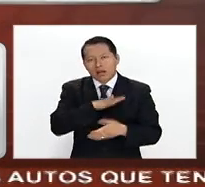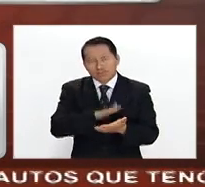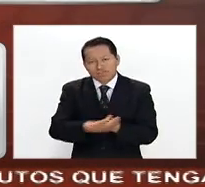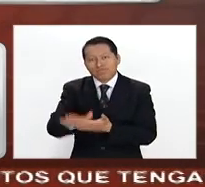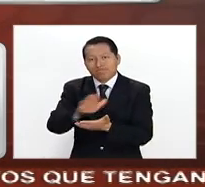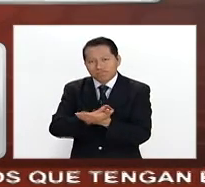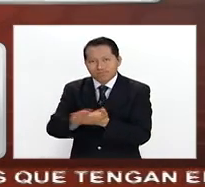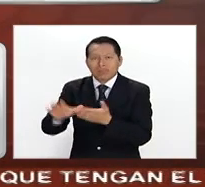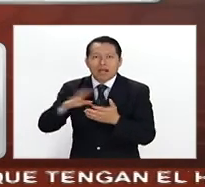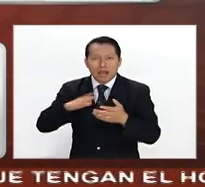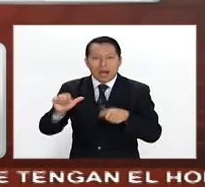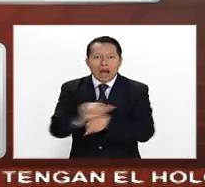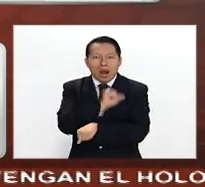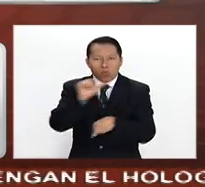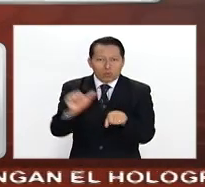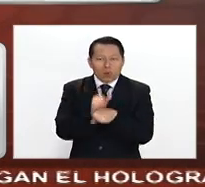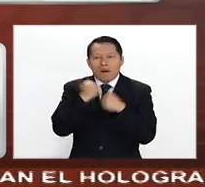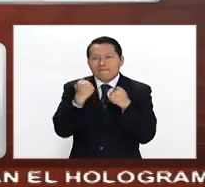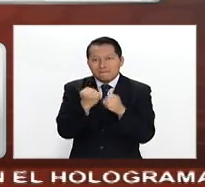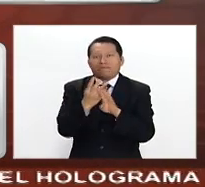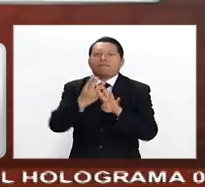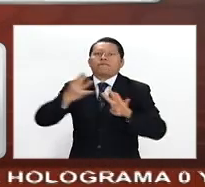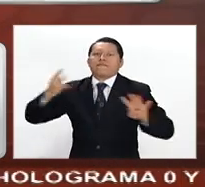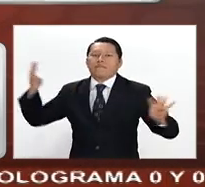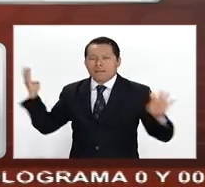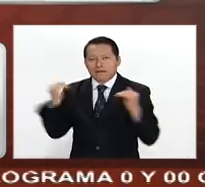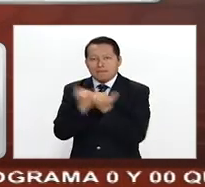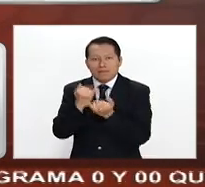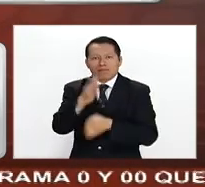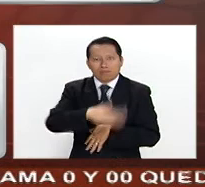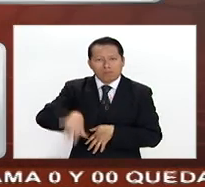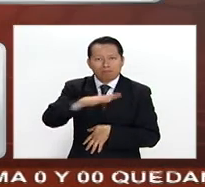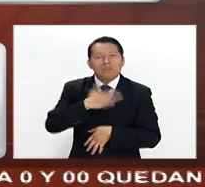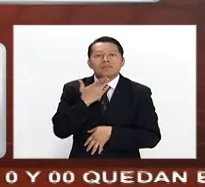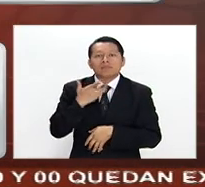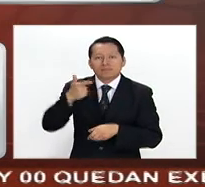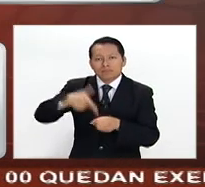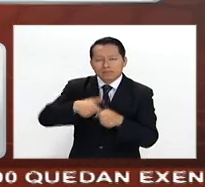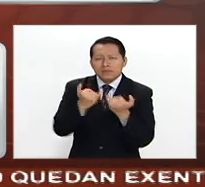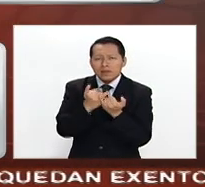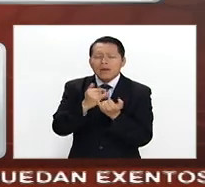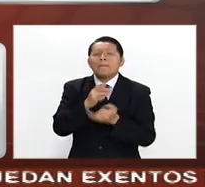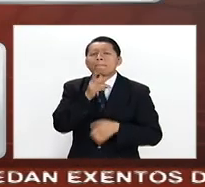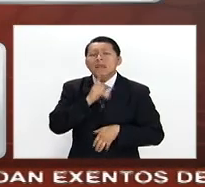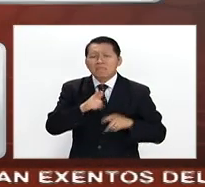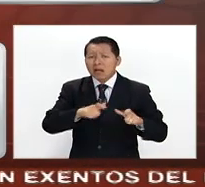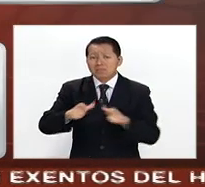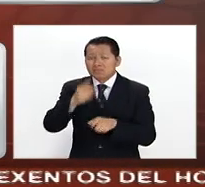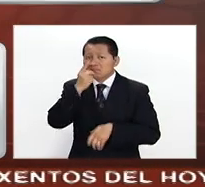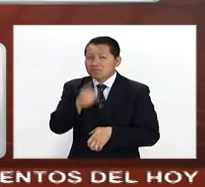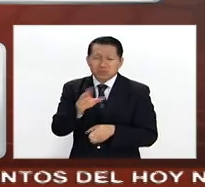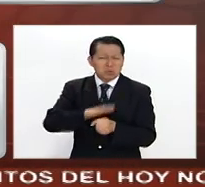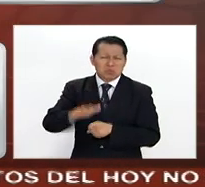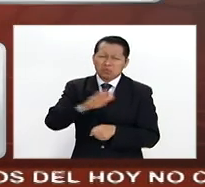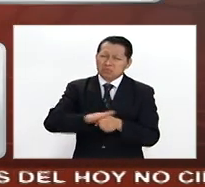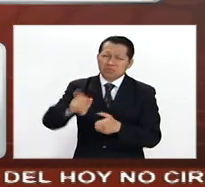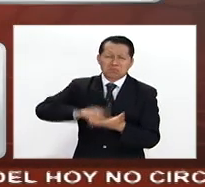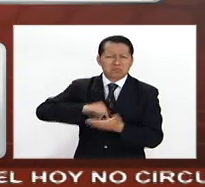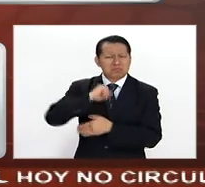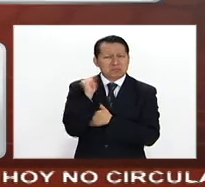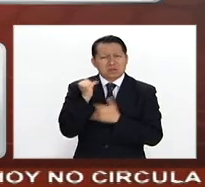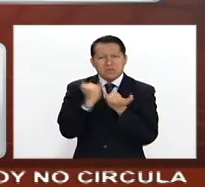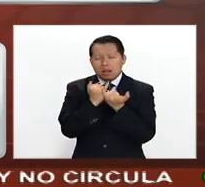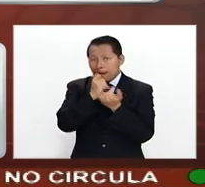colas interminables de personas buscando gasolina. Aseguró que Pemex tiene inventarios suficientes ahí en esos